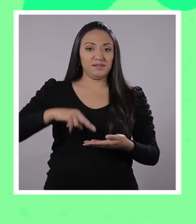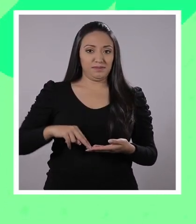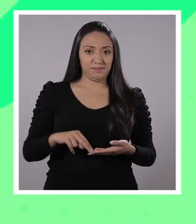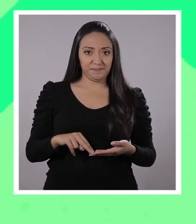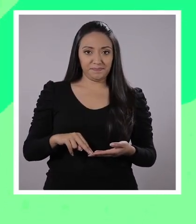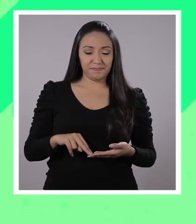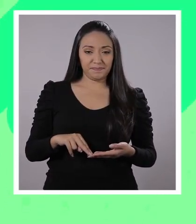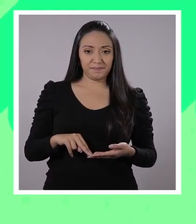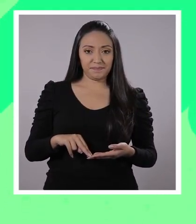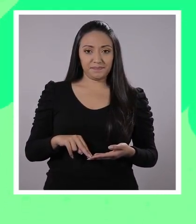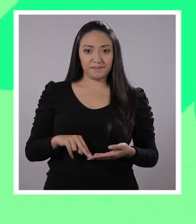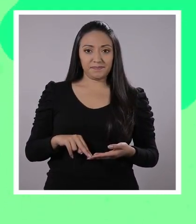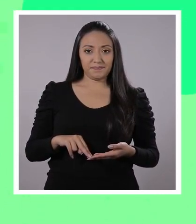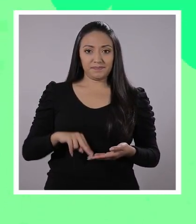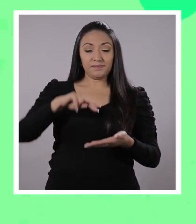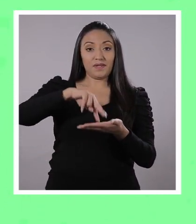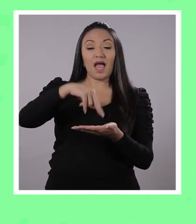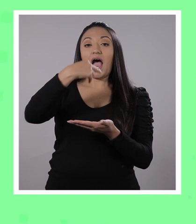Tenedor.